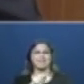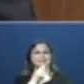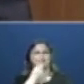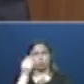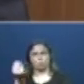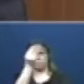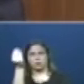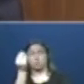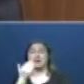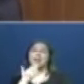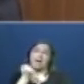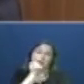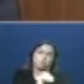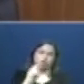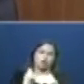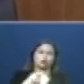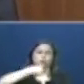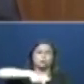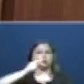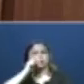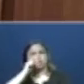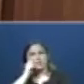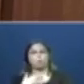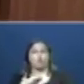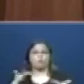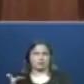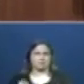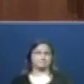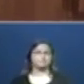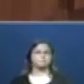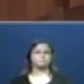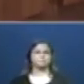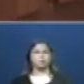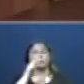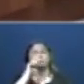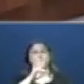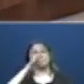turística y cultural por lo que se